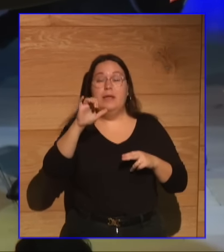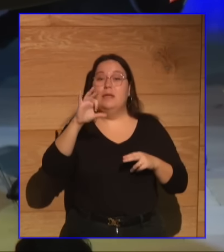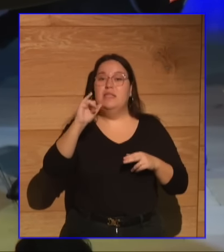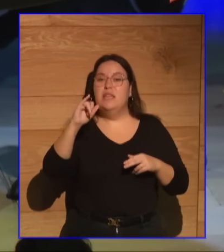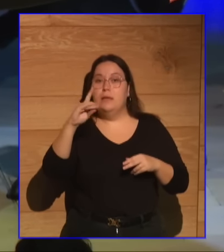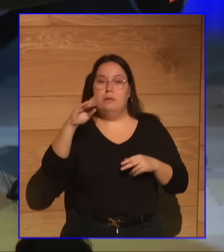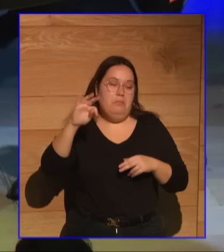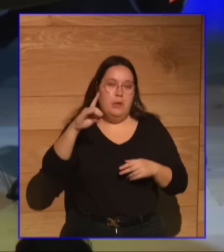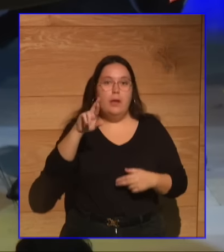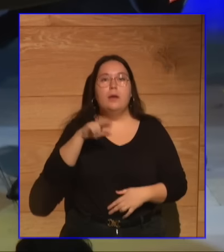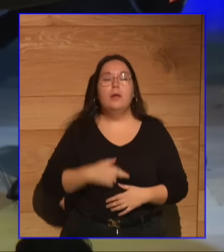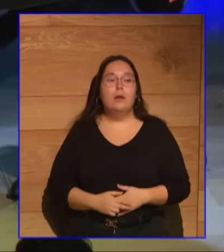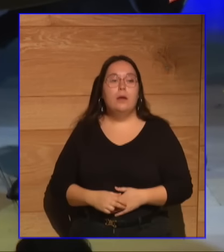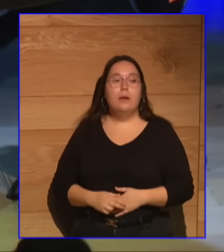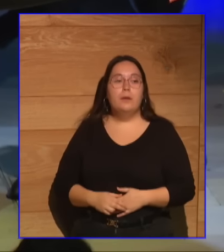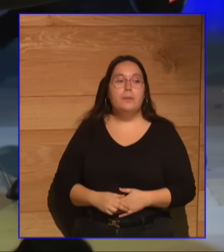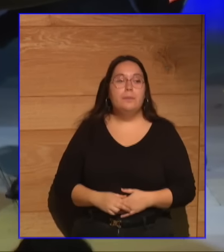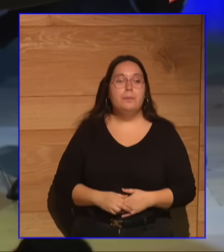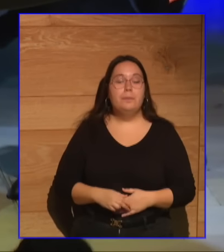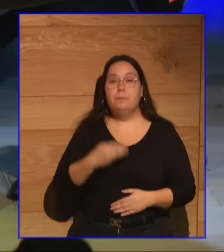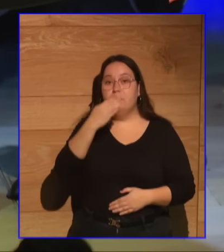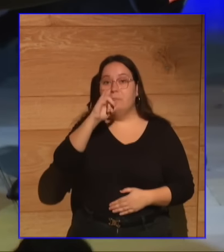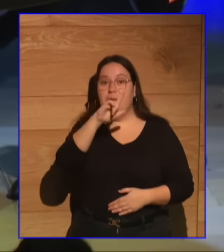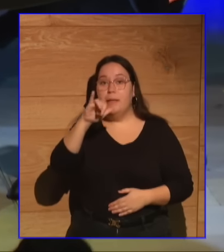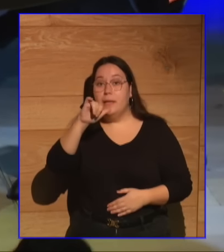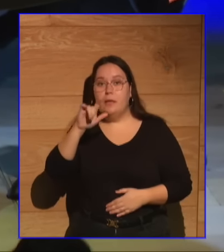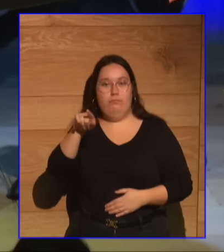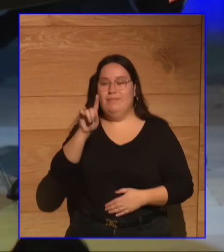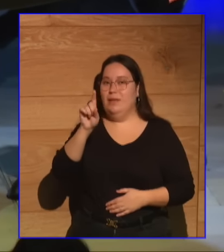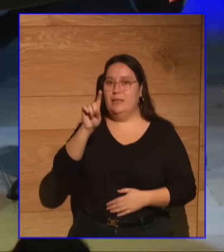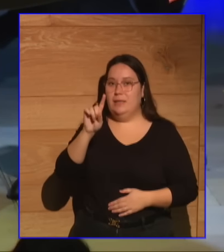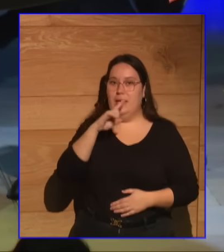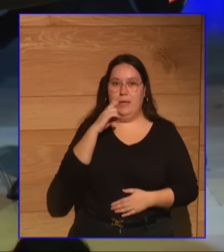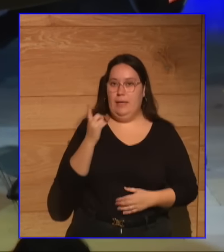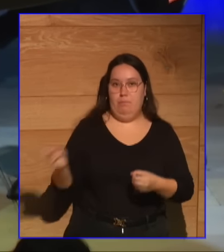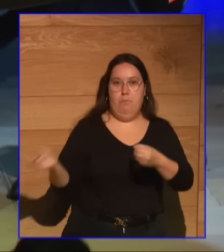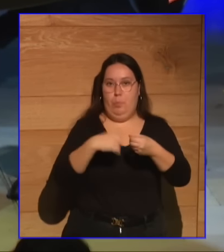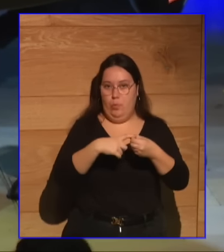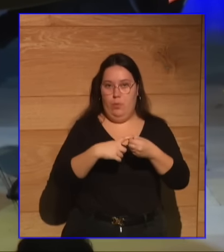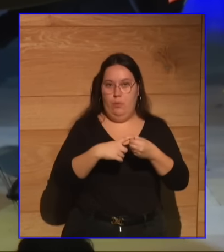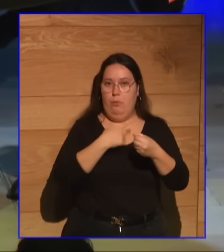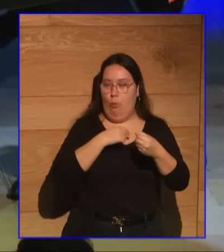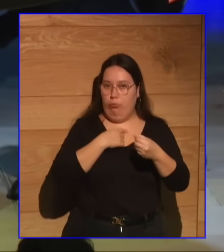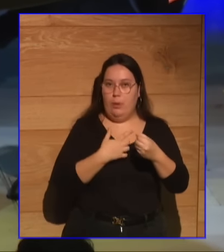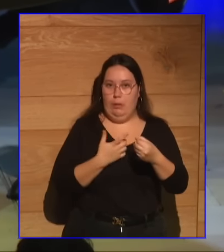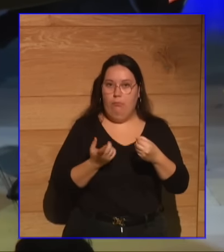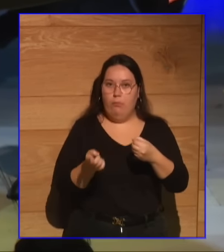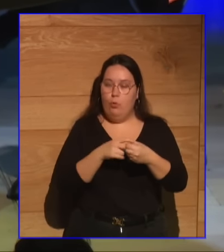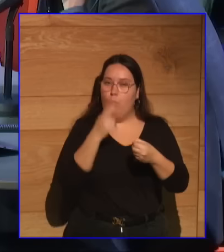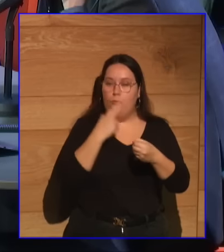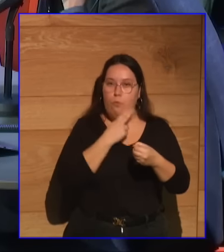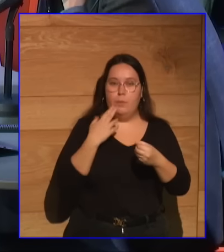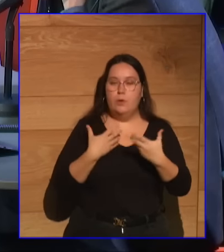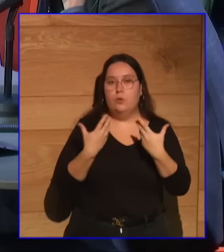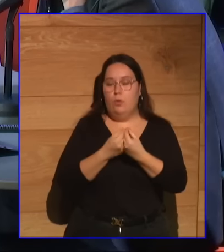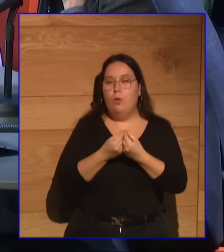historia chula, y es que Billy Wilder es uno de los que está más implicado en hacer esta película... Y un poco pues como un compromiso,